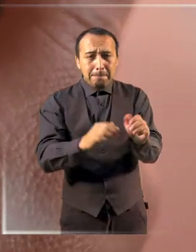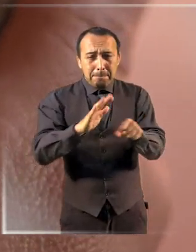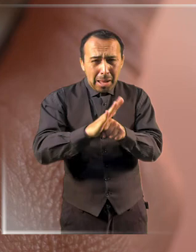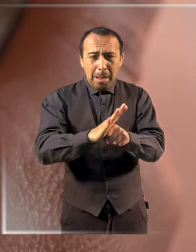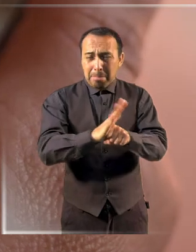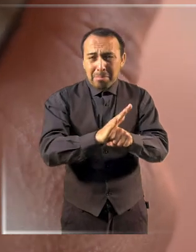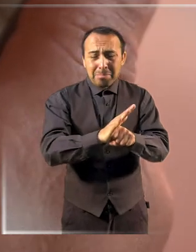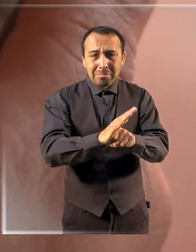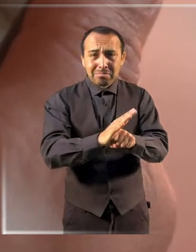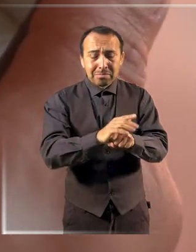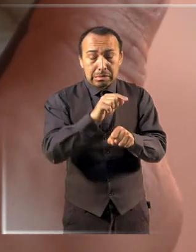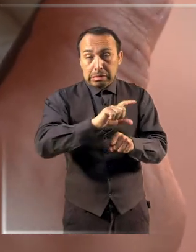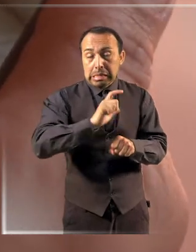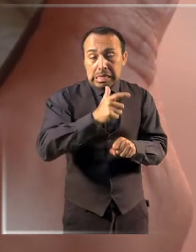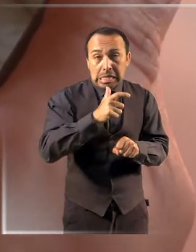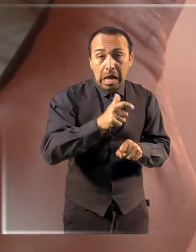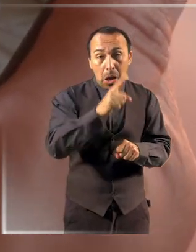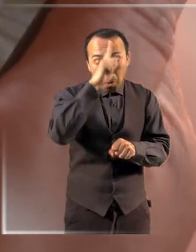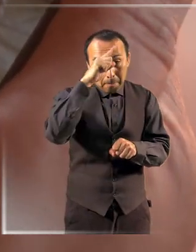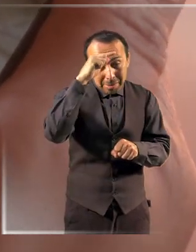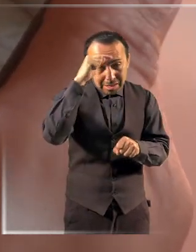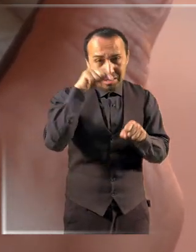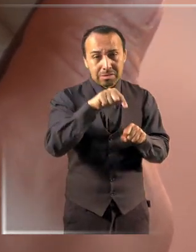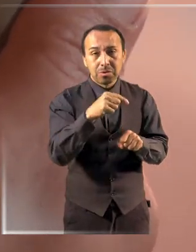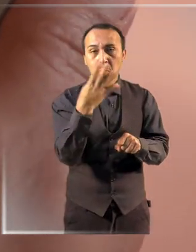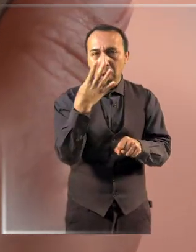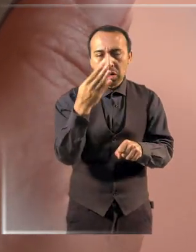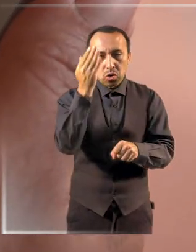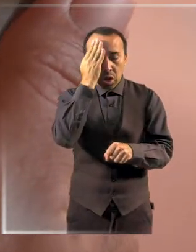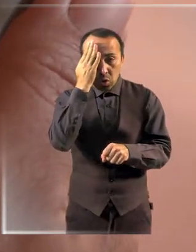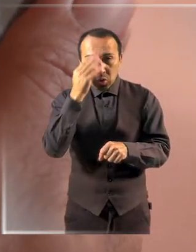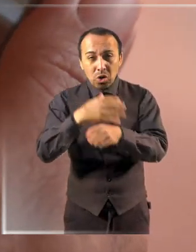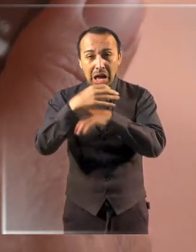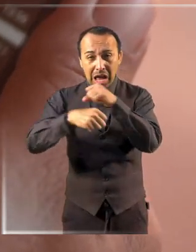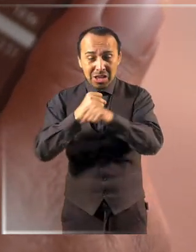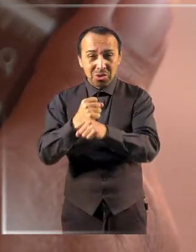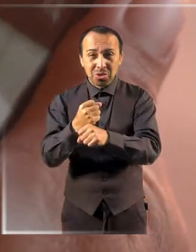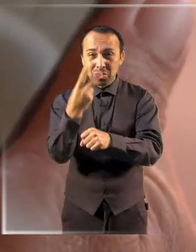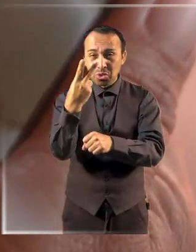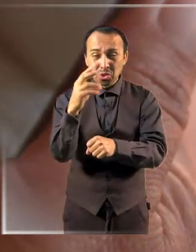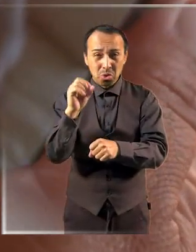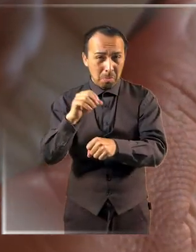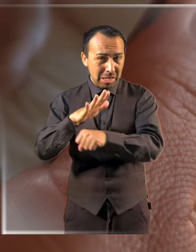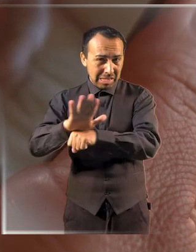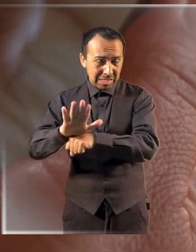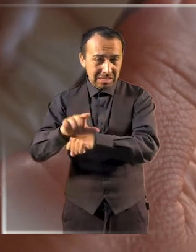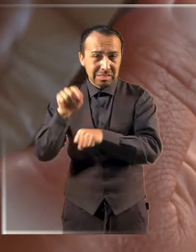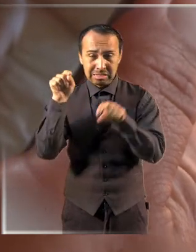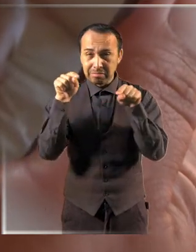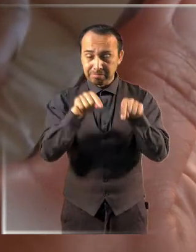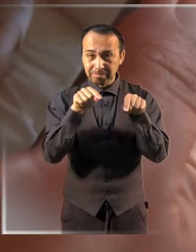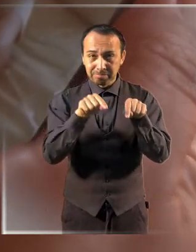hospital. Estuvo el 4 de agosto del 2015.